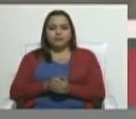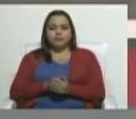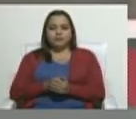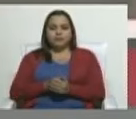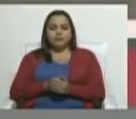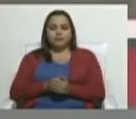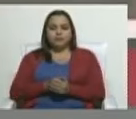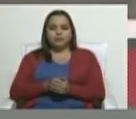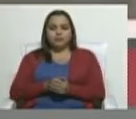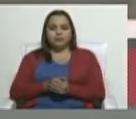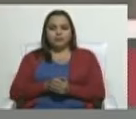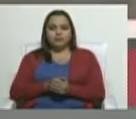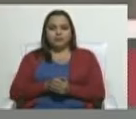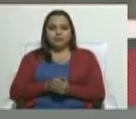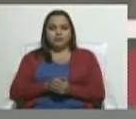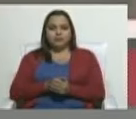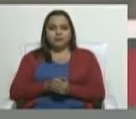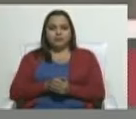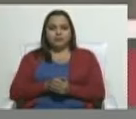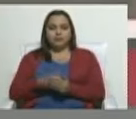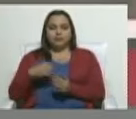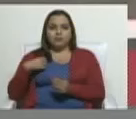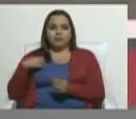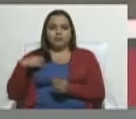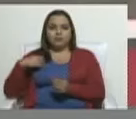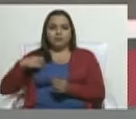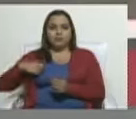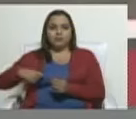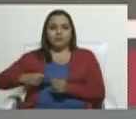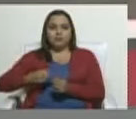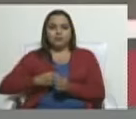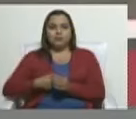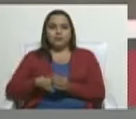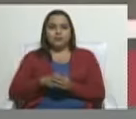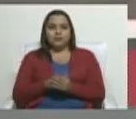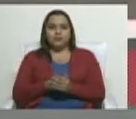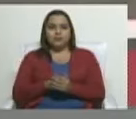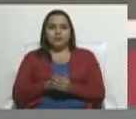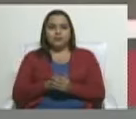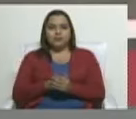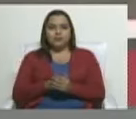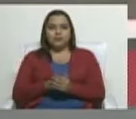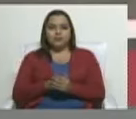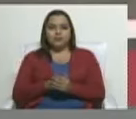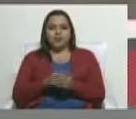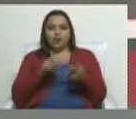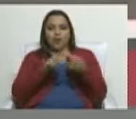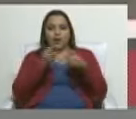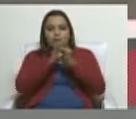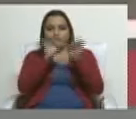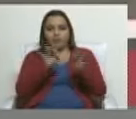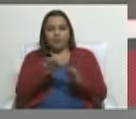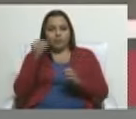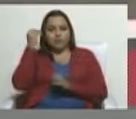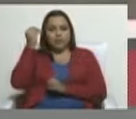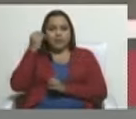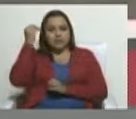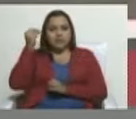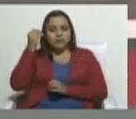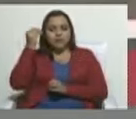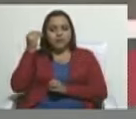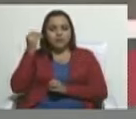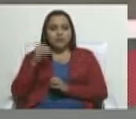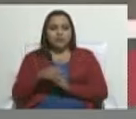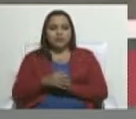otros neos. Y en este caso me refiero al neomaltusianismo. Correcto. Una corriente de pensamiento que